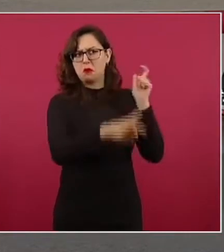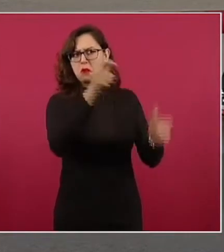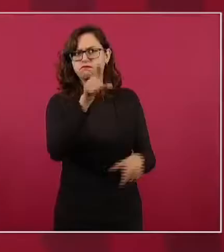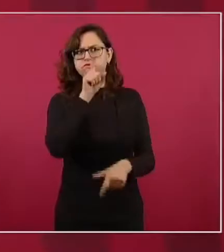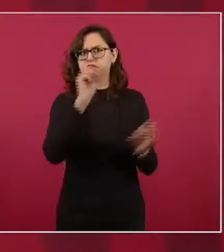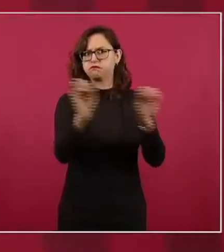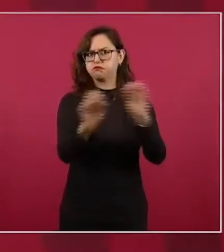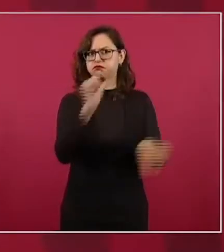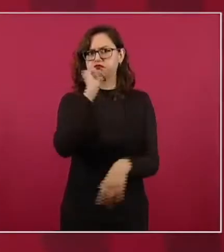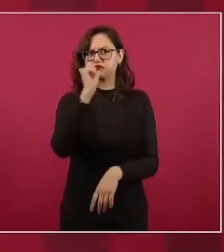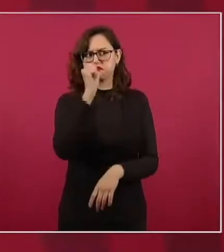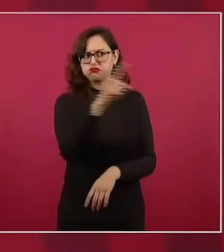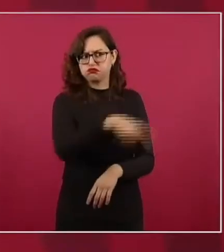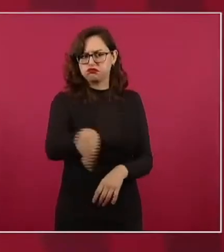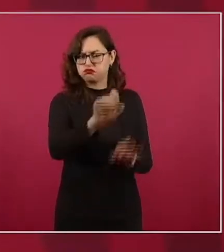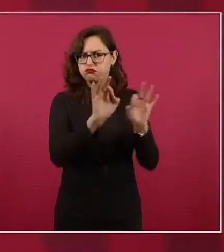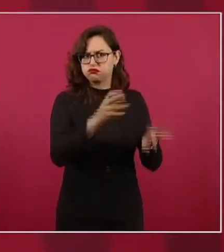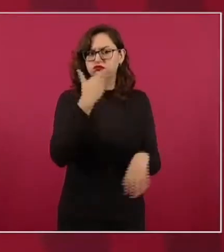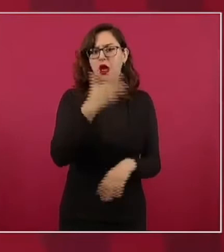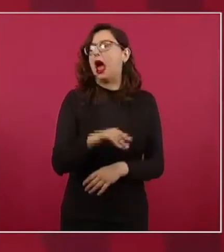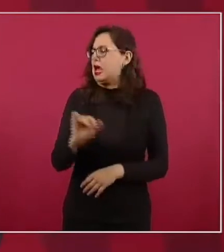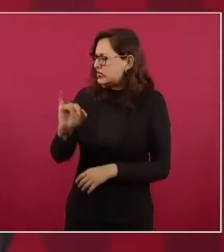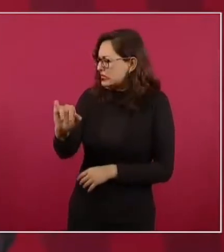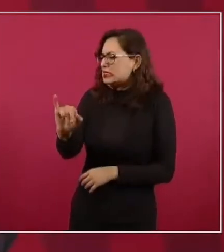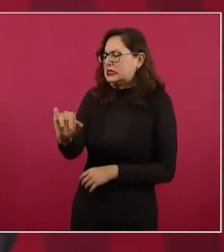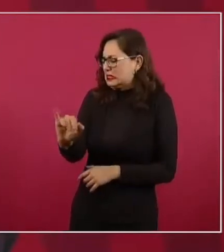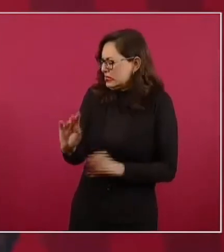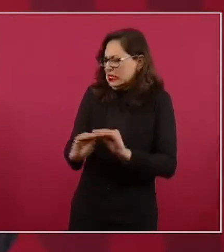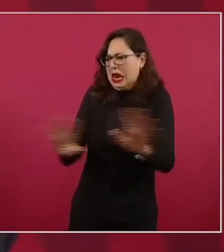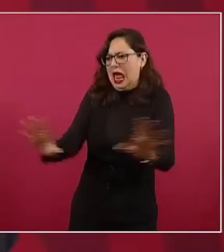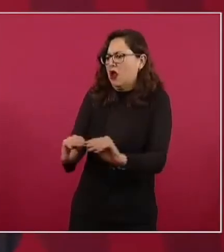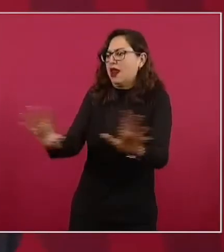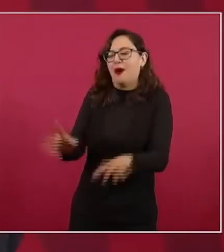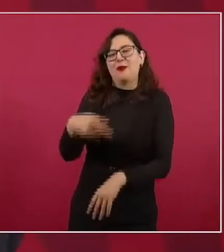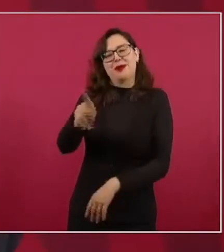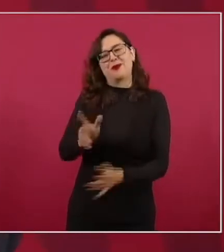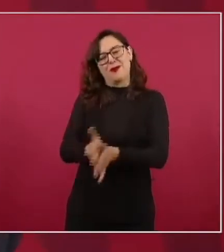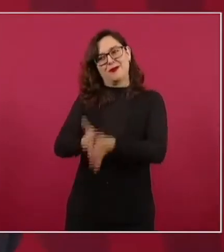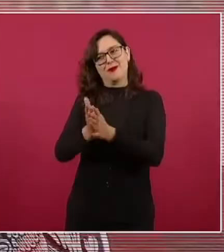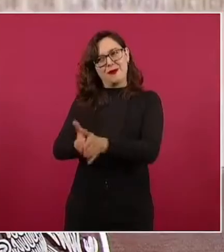sí, claro que sí. Usted, pero los sabe, más influyentes, sí, los más influyentes,